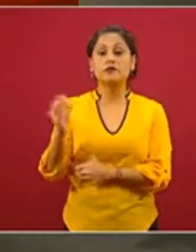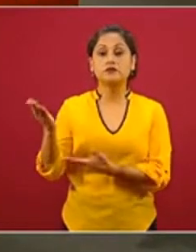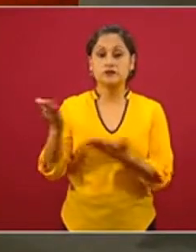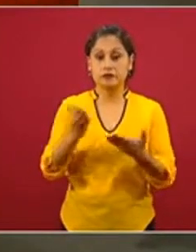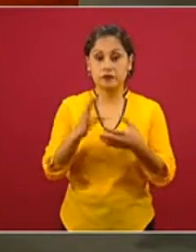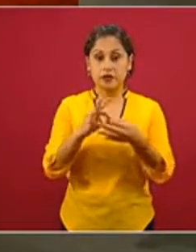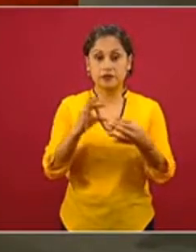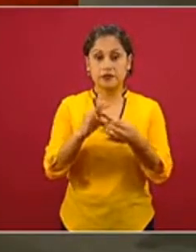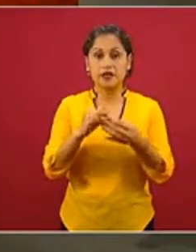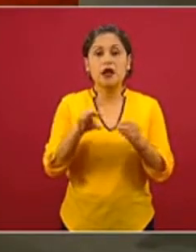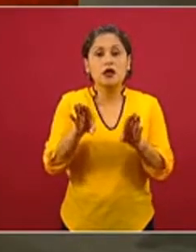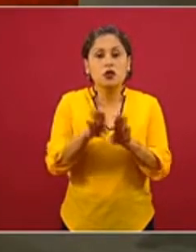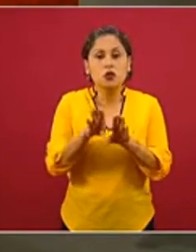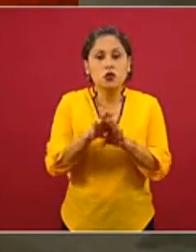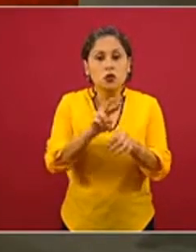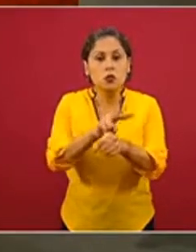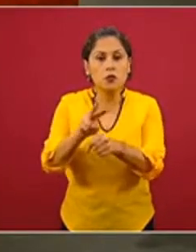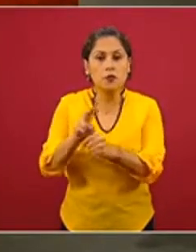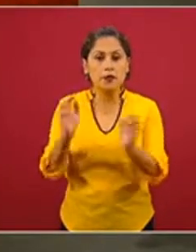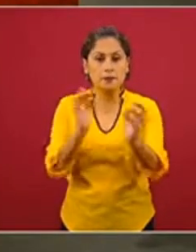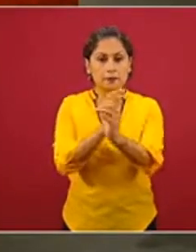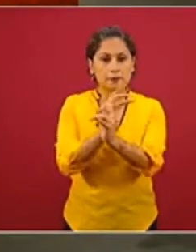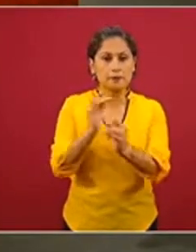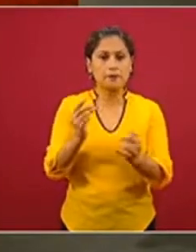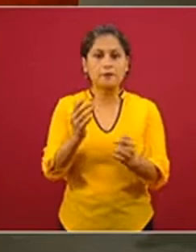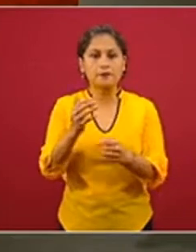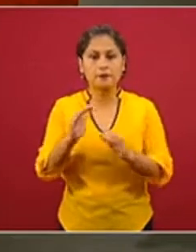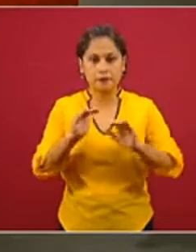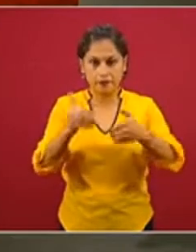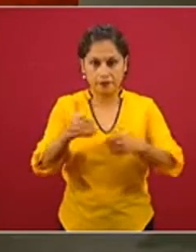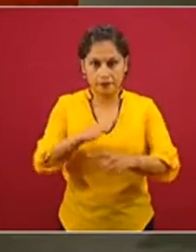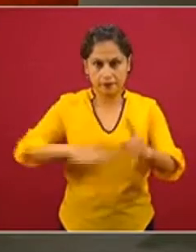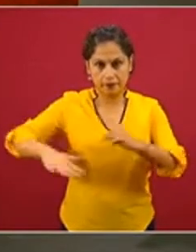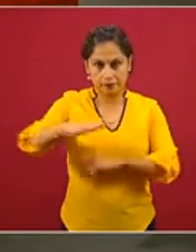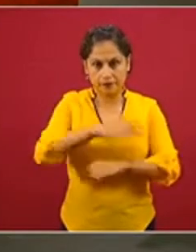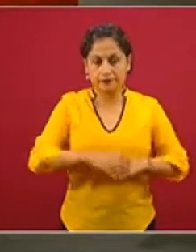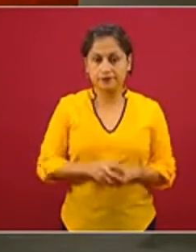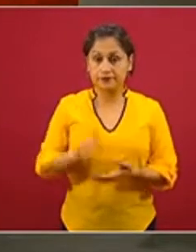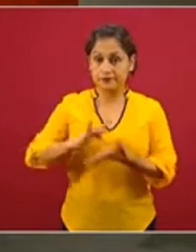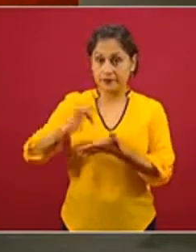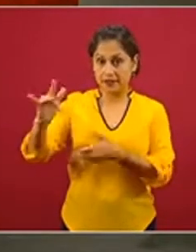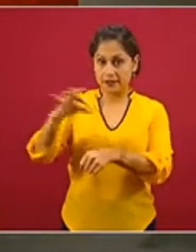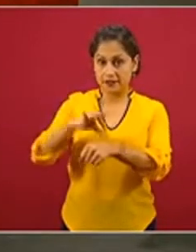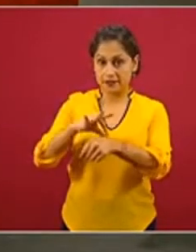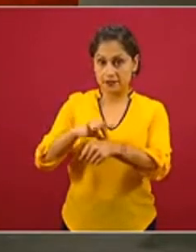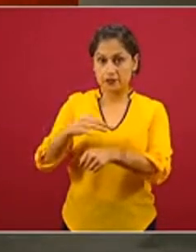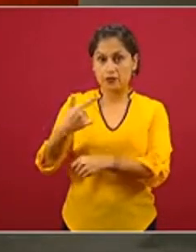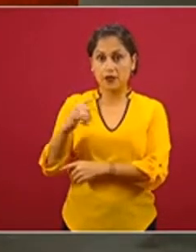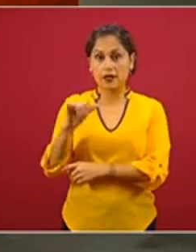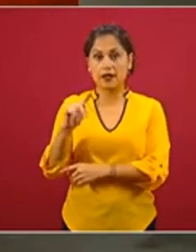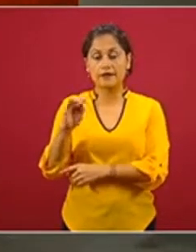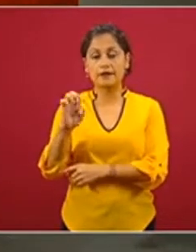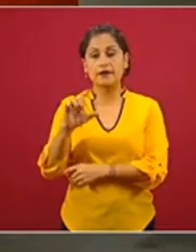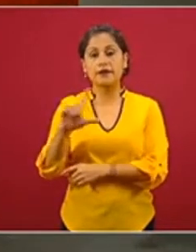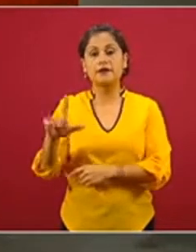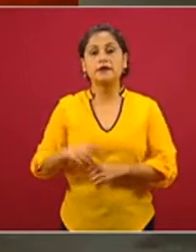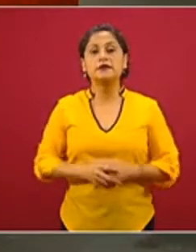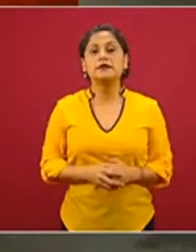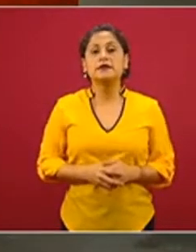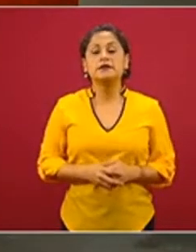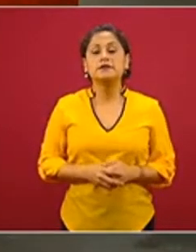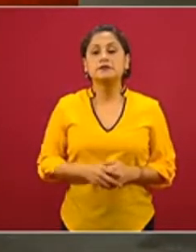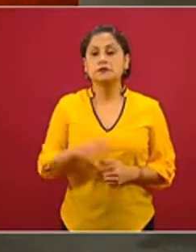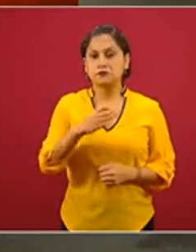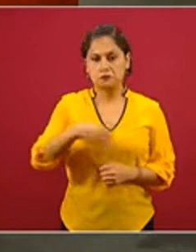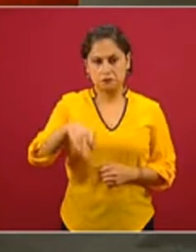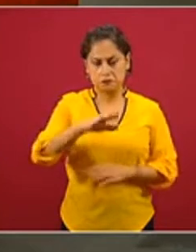espacio público. Muchísimas gracias, doctor López-Gatell. Tenemos la primera, por favor. Como todos ya bien conocen, buenas